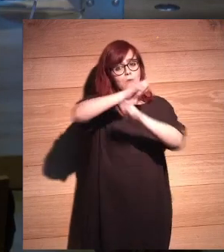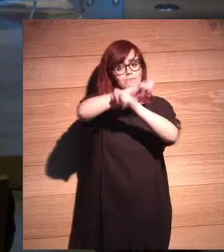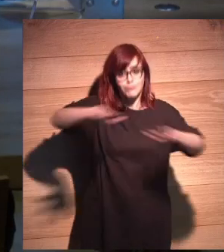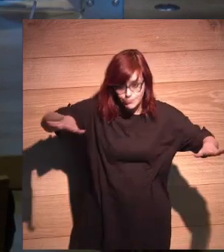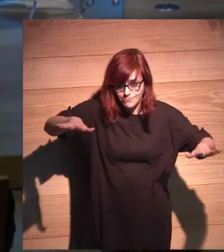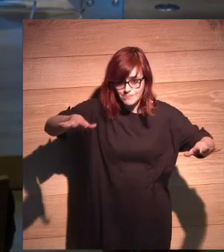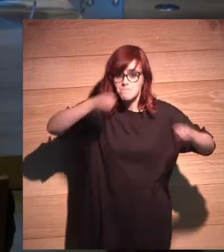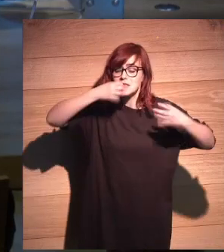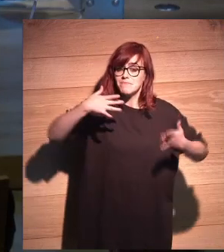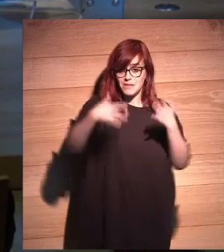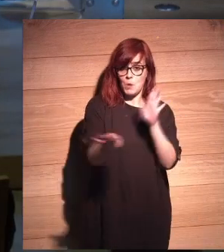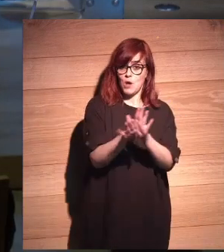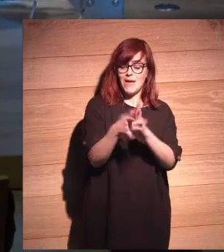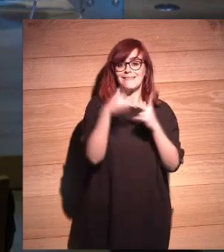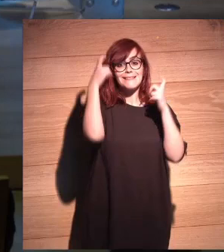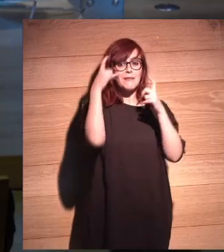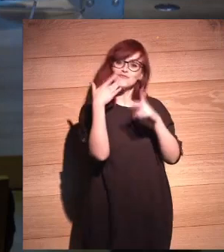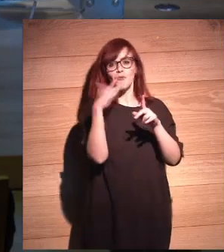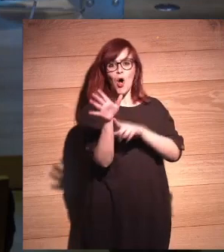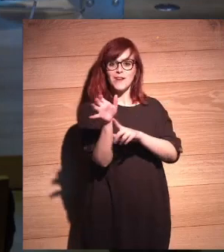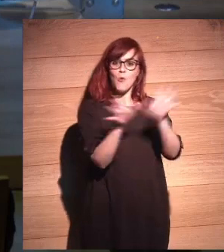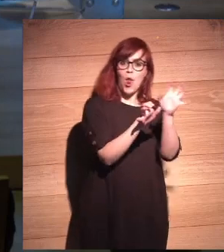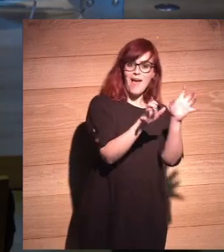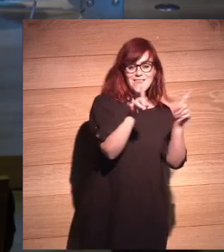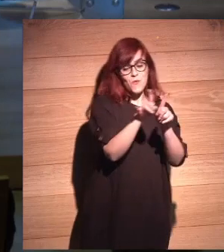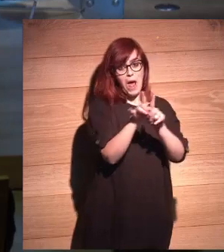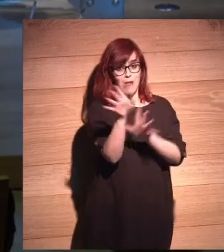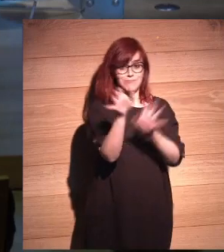Pues ahora sí, seguimos y hacemos sinapsis, y seguro que no es